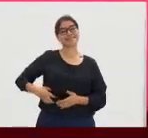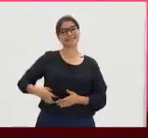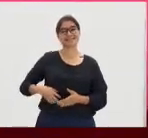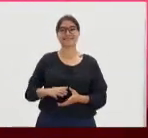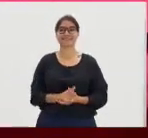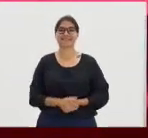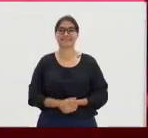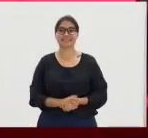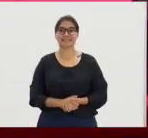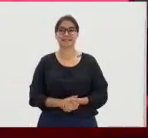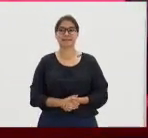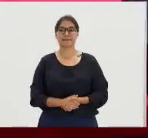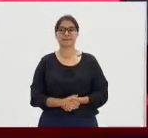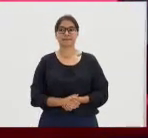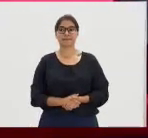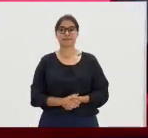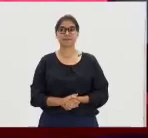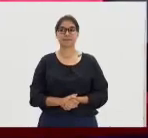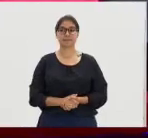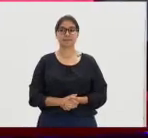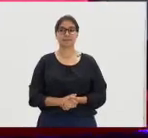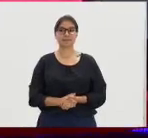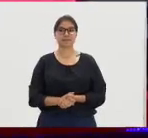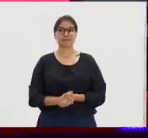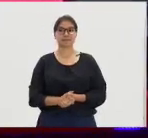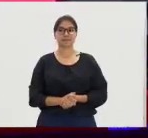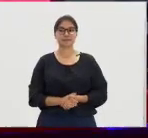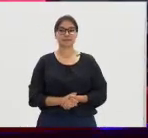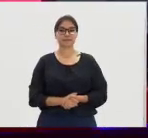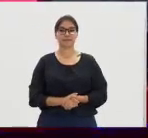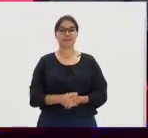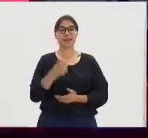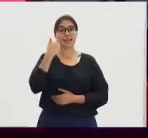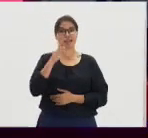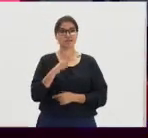esto. ¿Qué quiere hacer Satanás? Robarte el gozo.